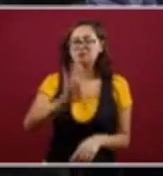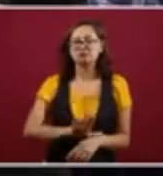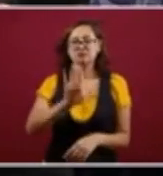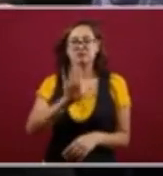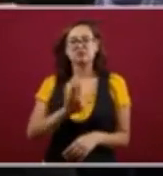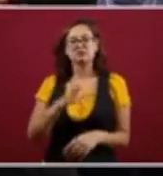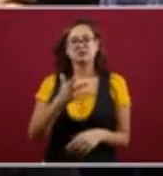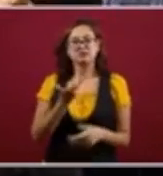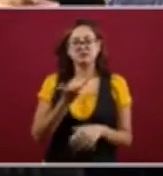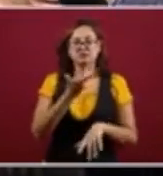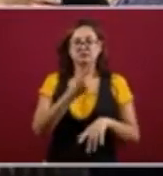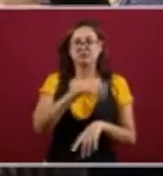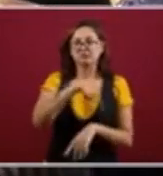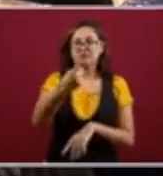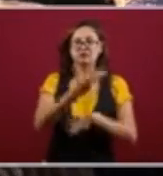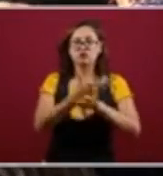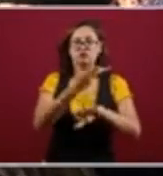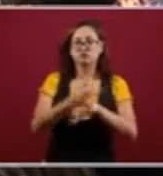entre Estados Unidos y China,